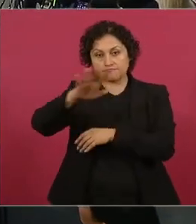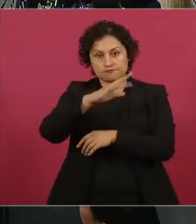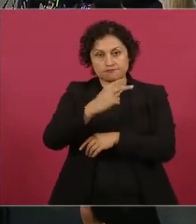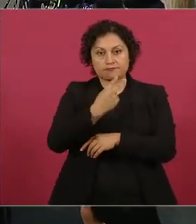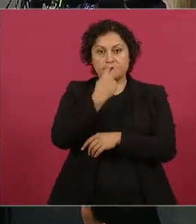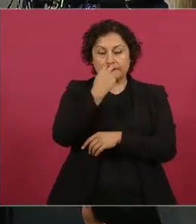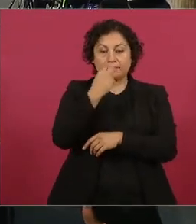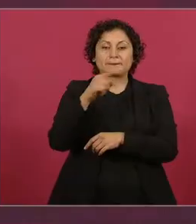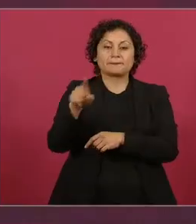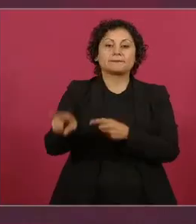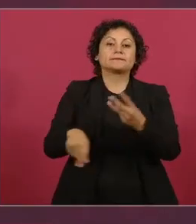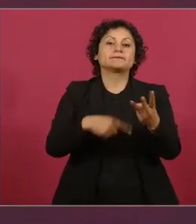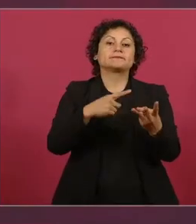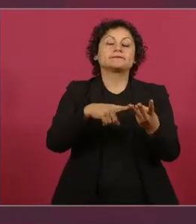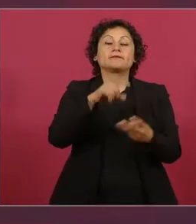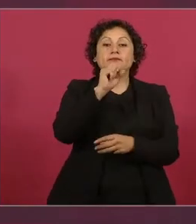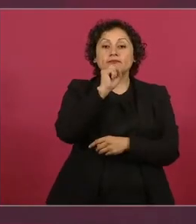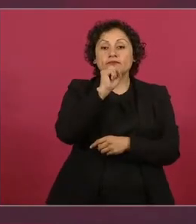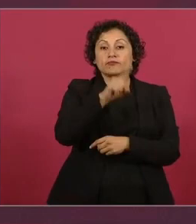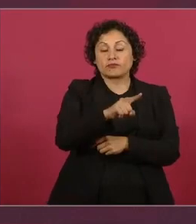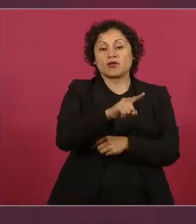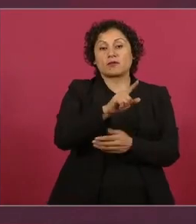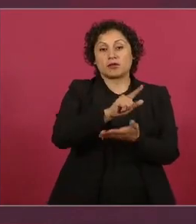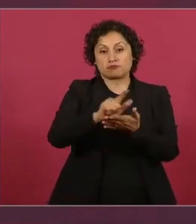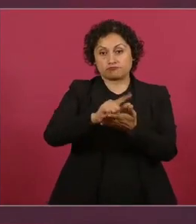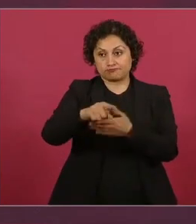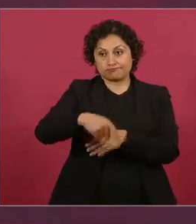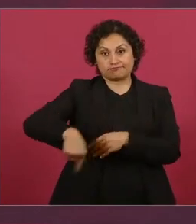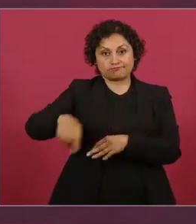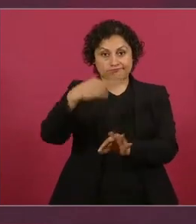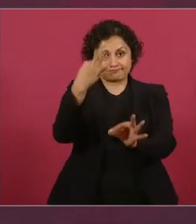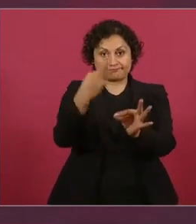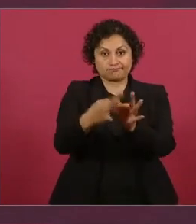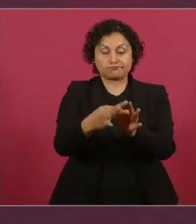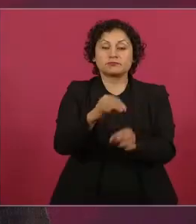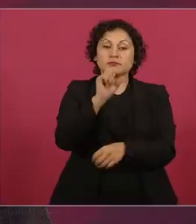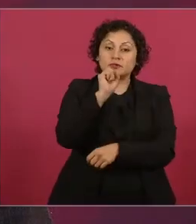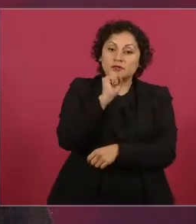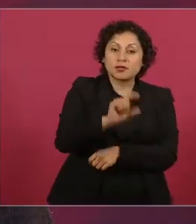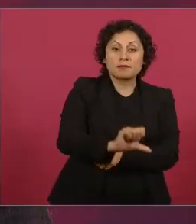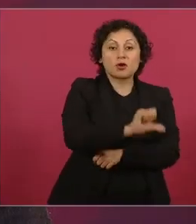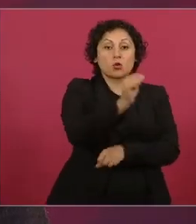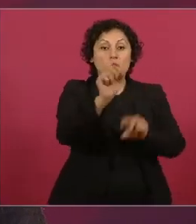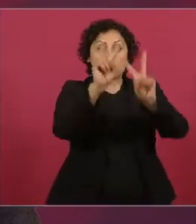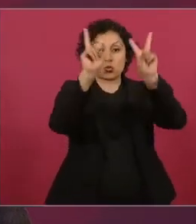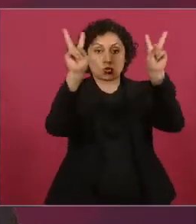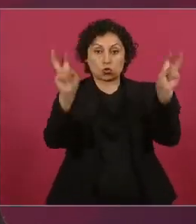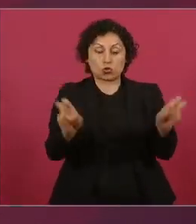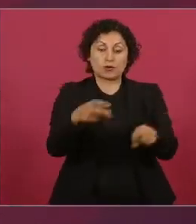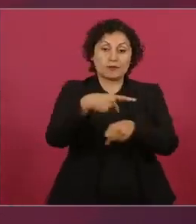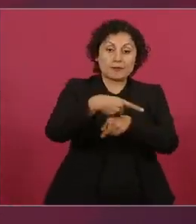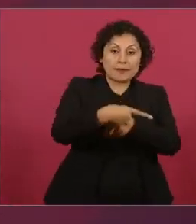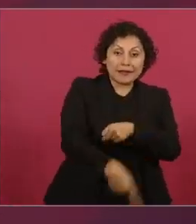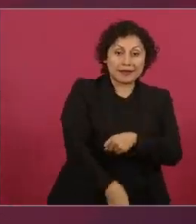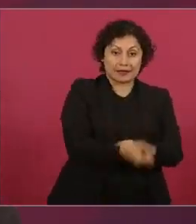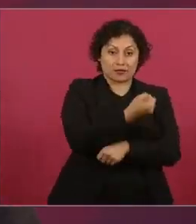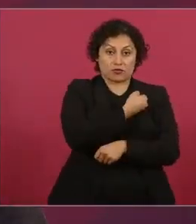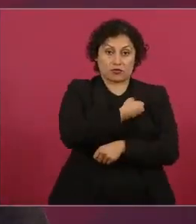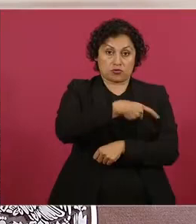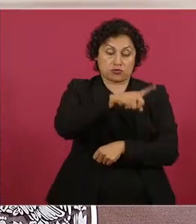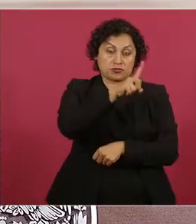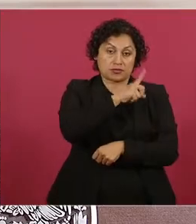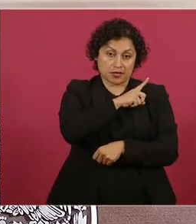lo llamado y con lo necesario y los riesgos sanitarios que son muy importantes y que se habló mucho del